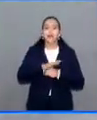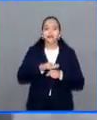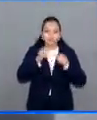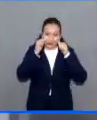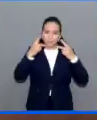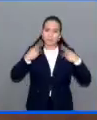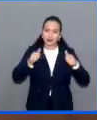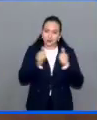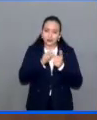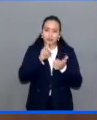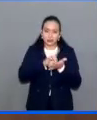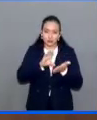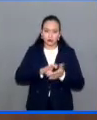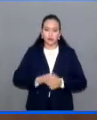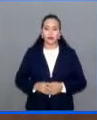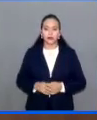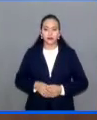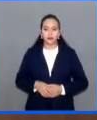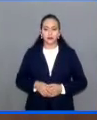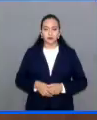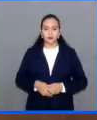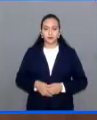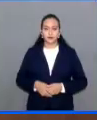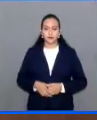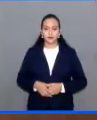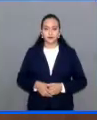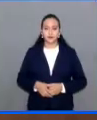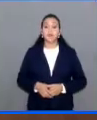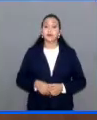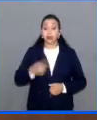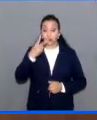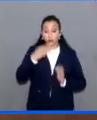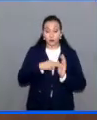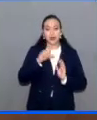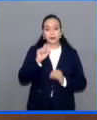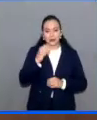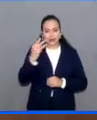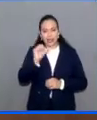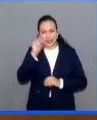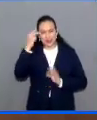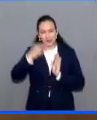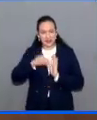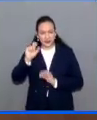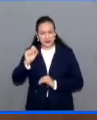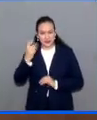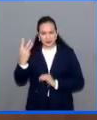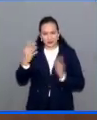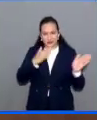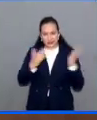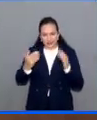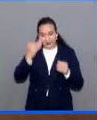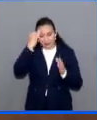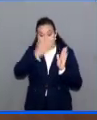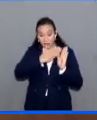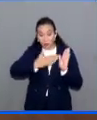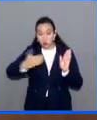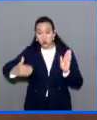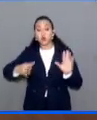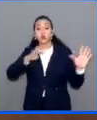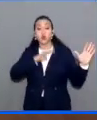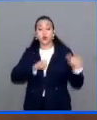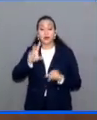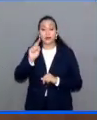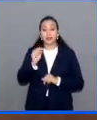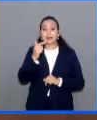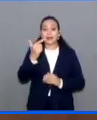discapacidad. Entre 2023 y 2024, la Comisión registró un total de 937